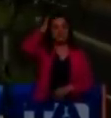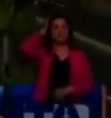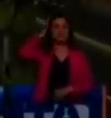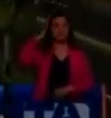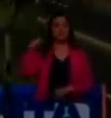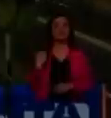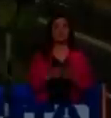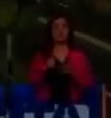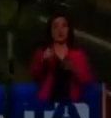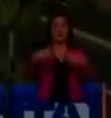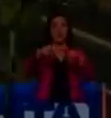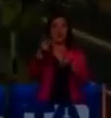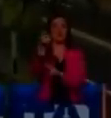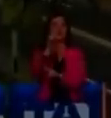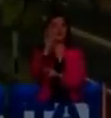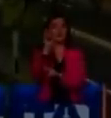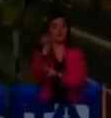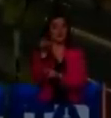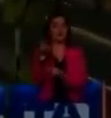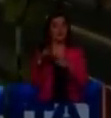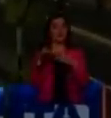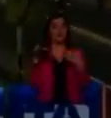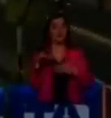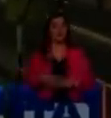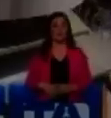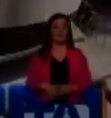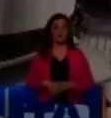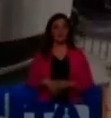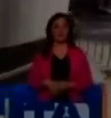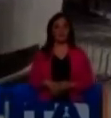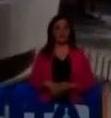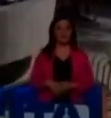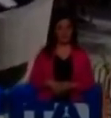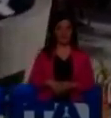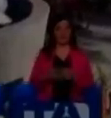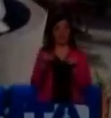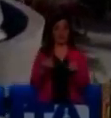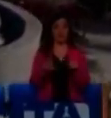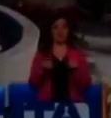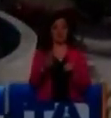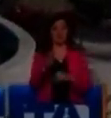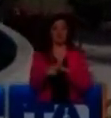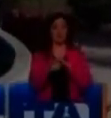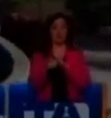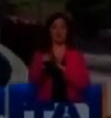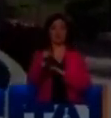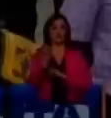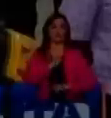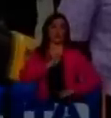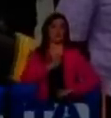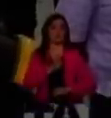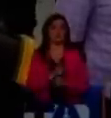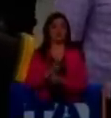trasladaban $20,000 que minutos antes habían retirado de un banco de la Concordia. Dinero que ahora está a buen recaudo en manos de sus